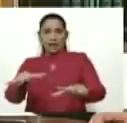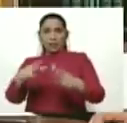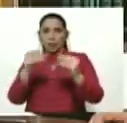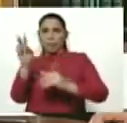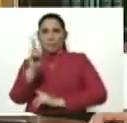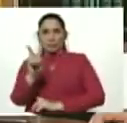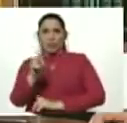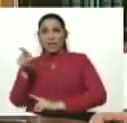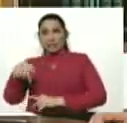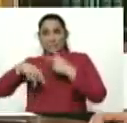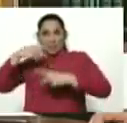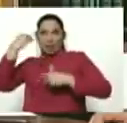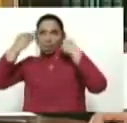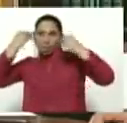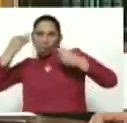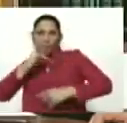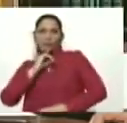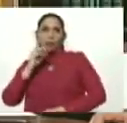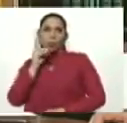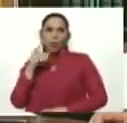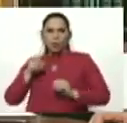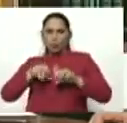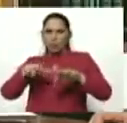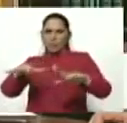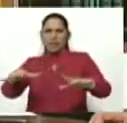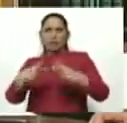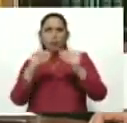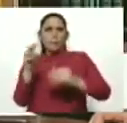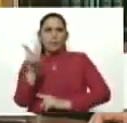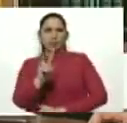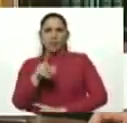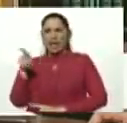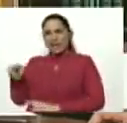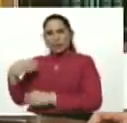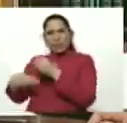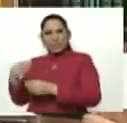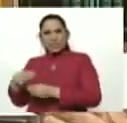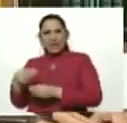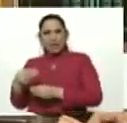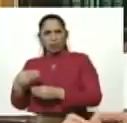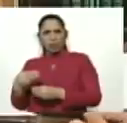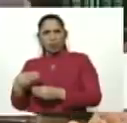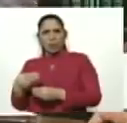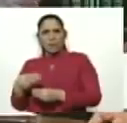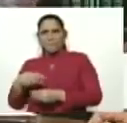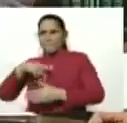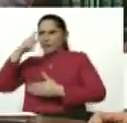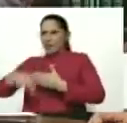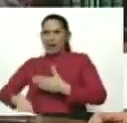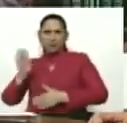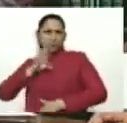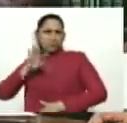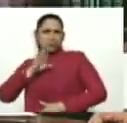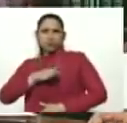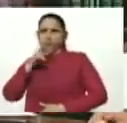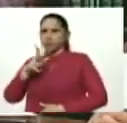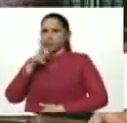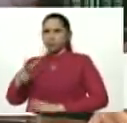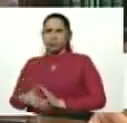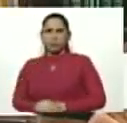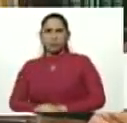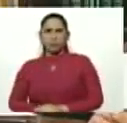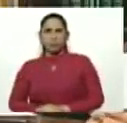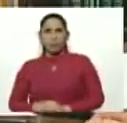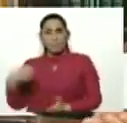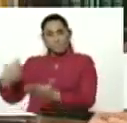de Iván Duque, contaminara toda Venezuela. Y ellos hicieron un plan macabro, sucio, la pagarán en la justicia divina, la